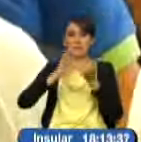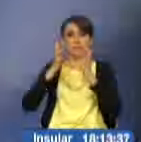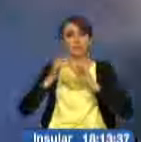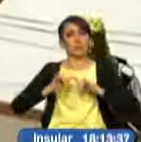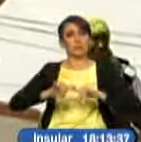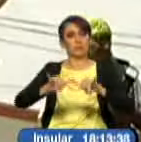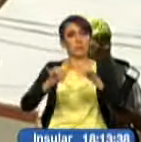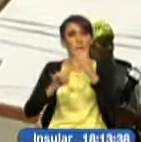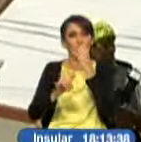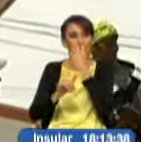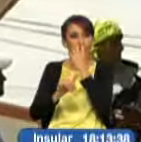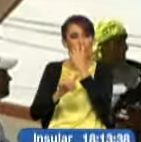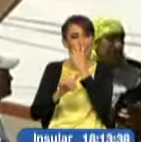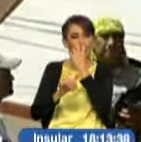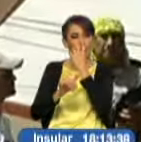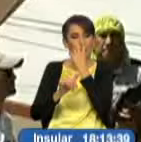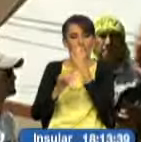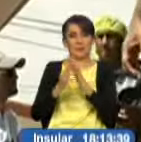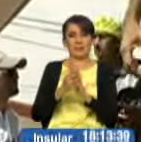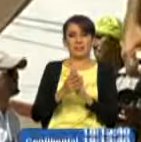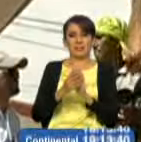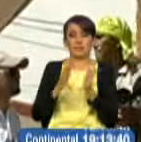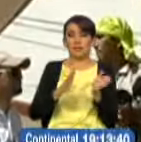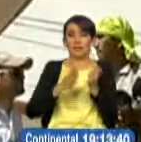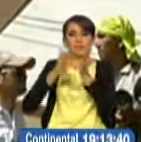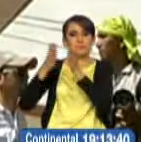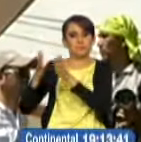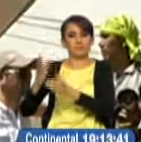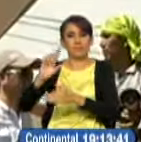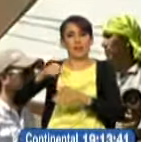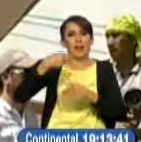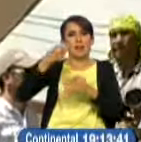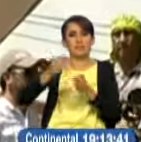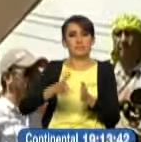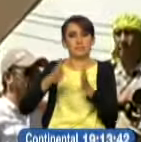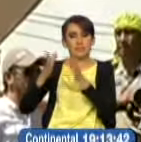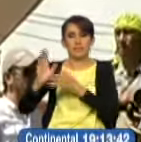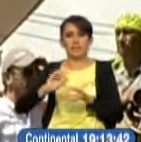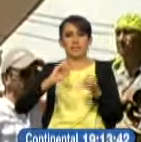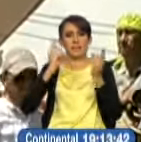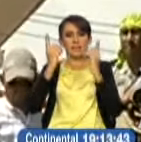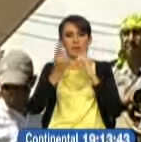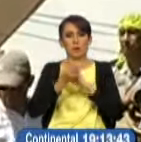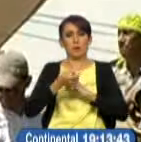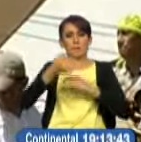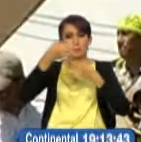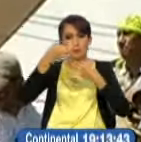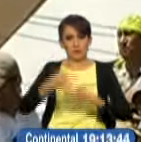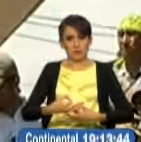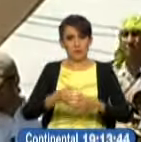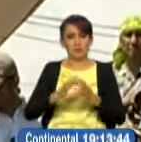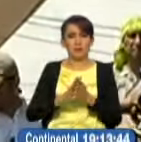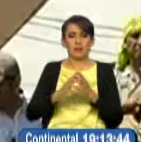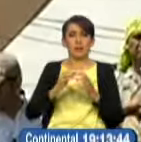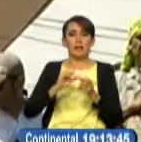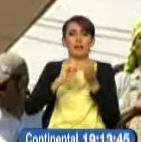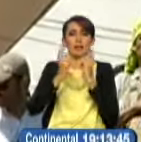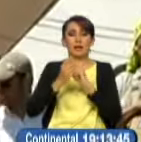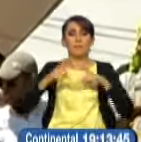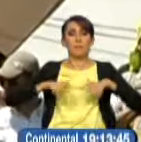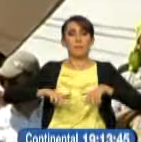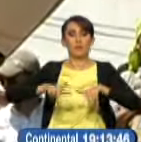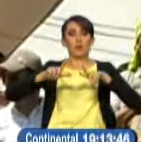continúen. La siguiente etapa de la revolución, el cambio verdadero, el cambio de Lenín,